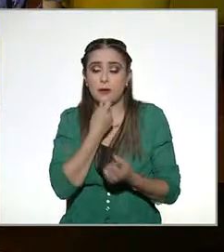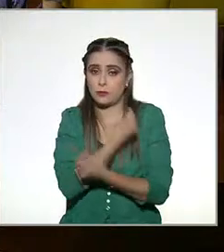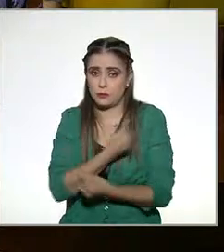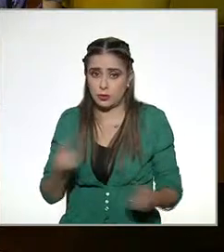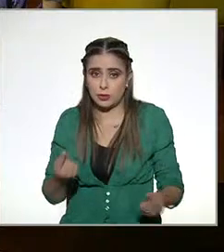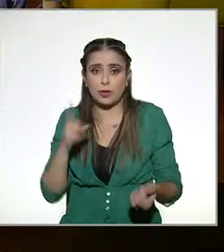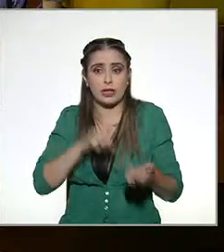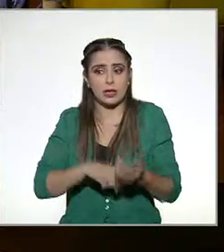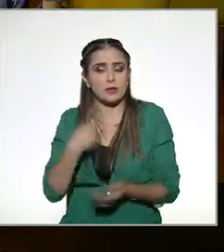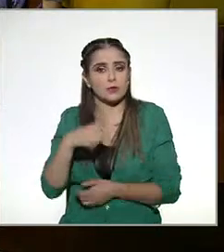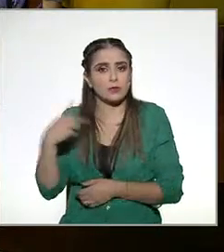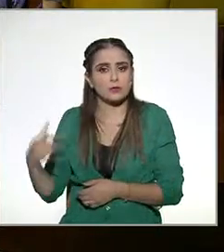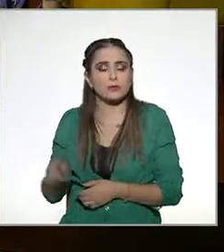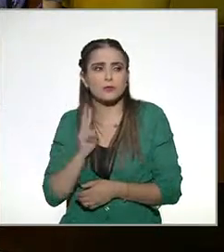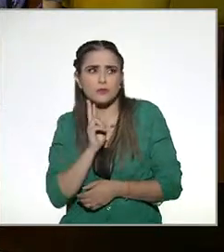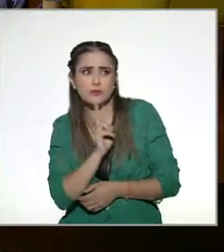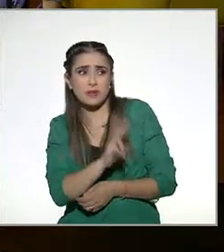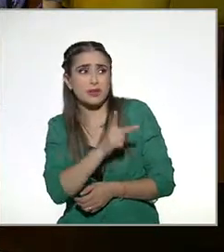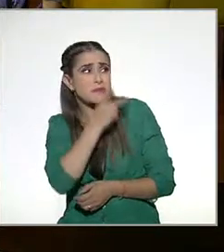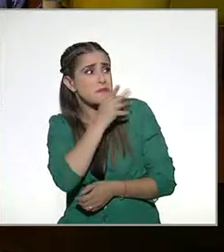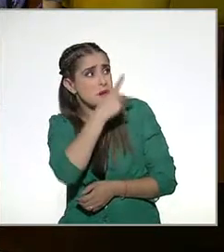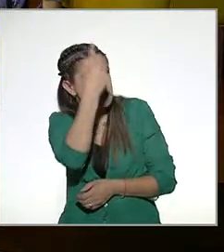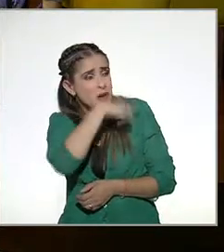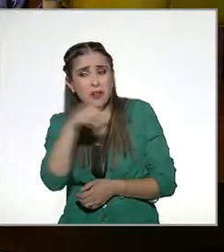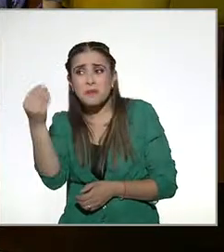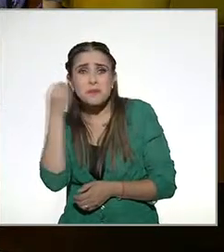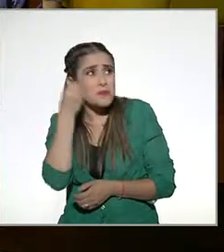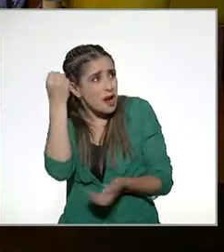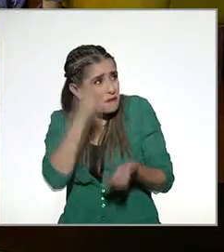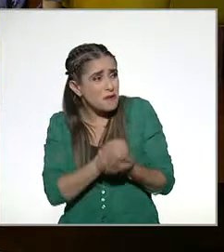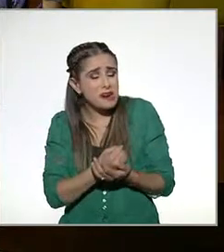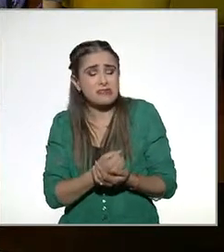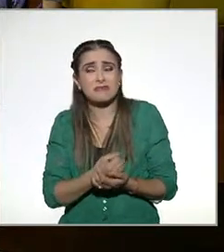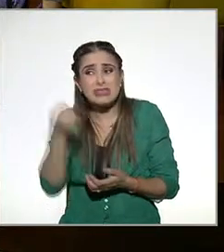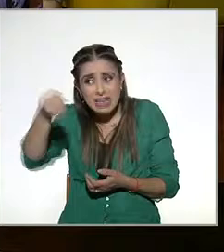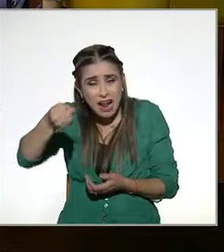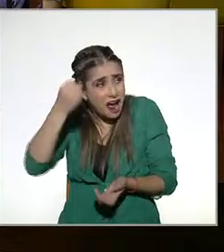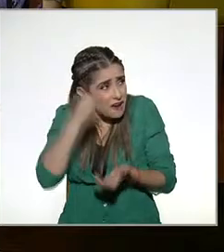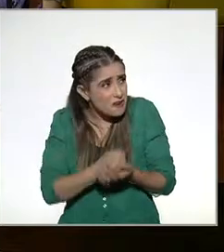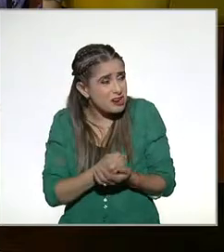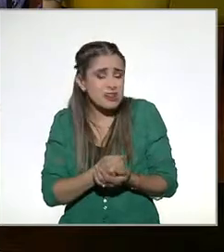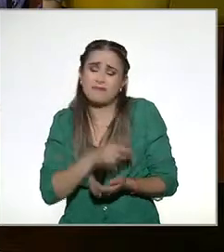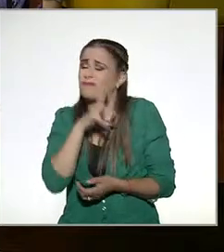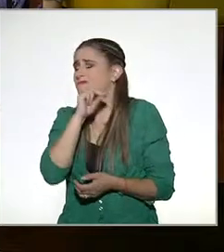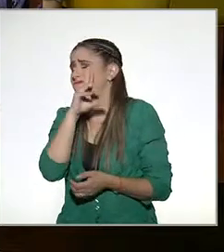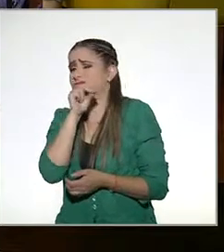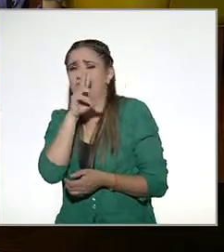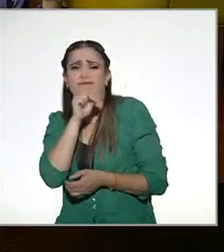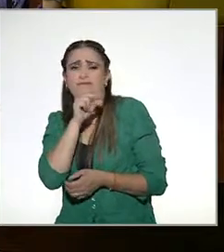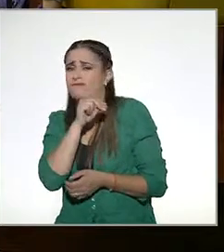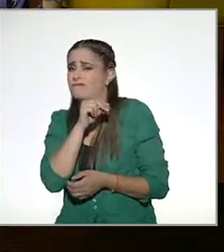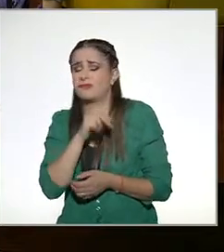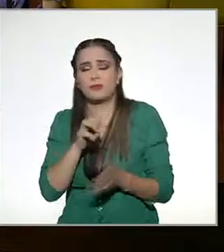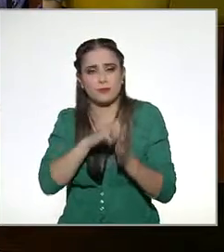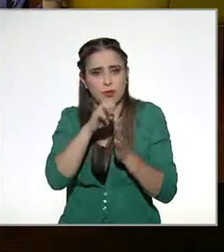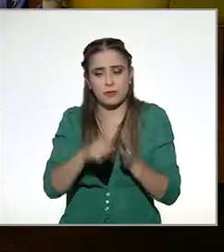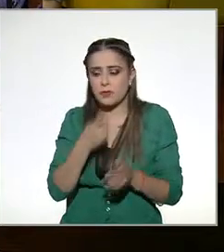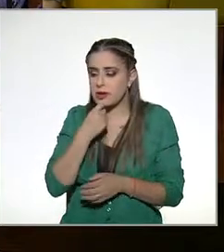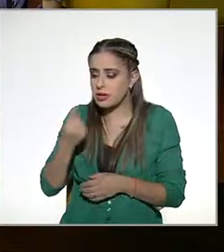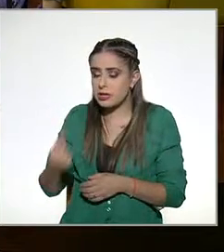constituyen a partir del deseo del otro, son los padres, ¿no? Pero el niño se resiste. Hace ratito hablábamos, ¿no? Un niño que le pones el cubrebocas y se lo quita, es